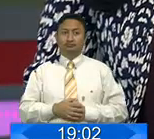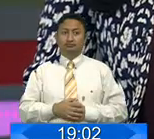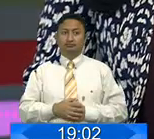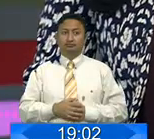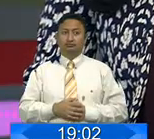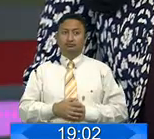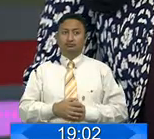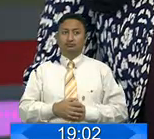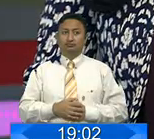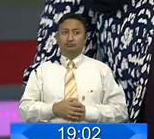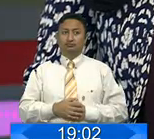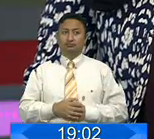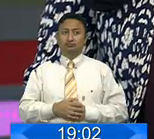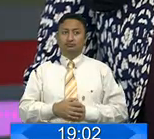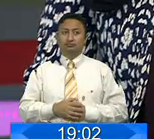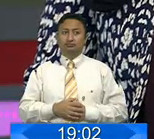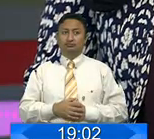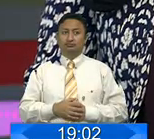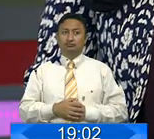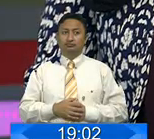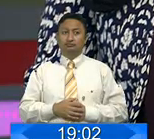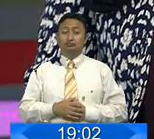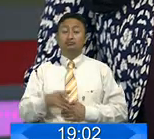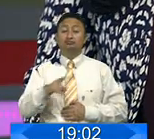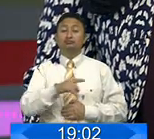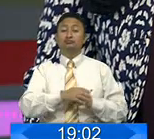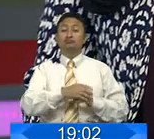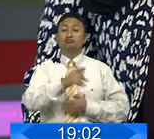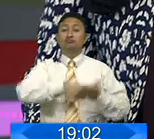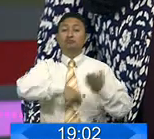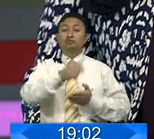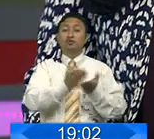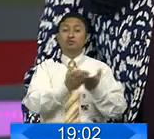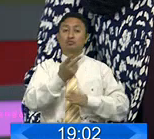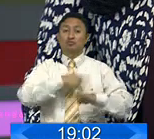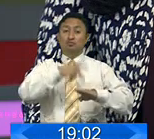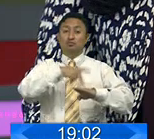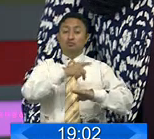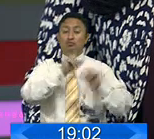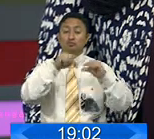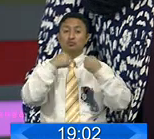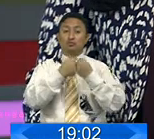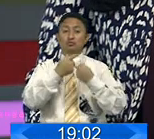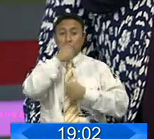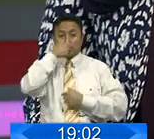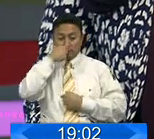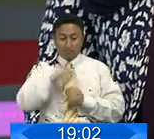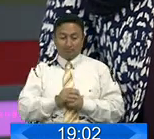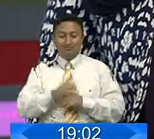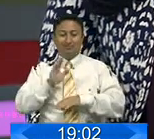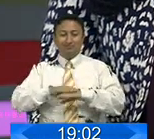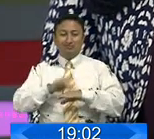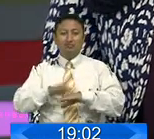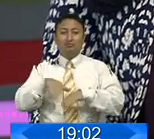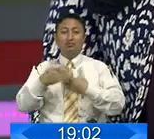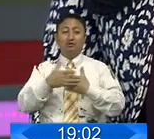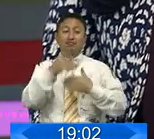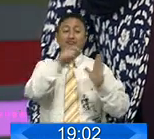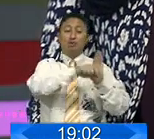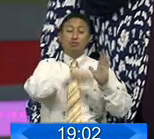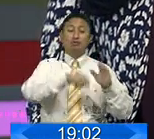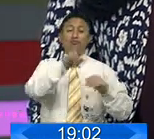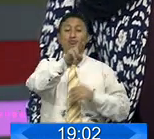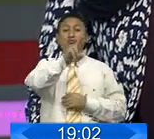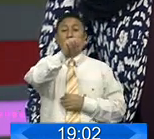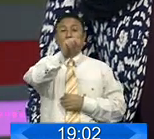Un supuesto incumplimiento de un contrato por servicios profesionales con una organización narcodelictiva sería el móvil del atentado contra el abogado Raúl